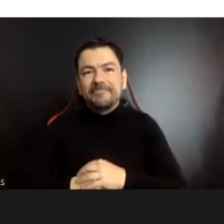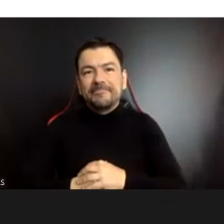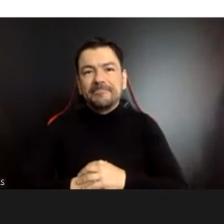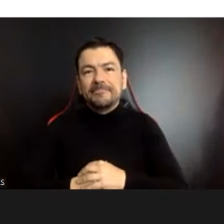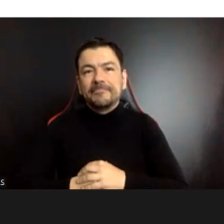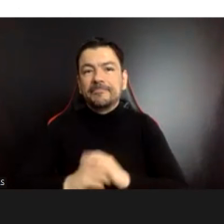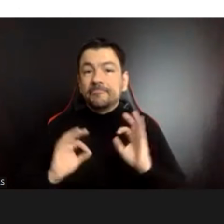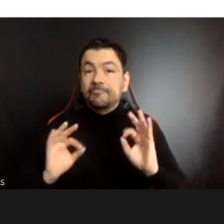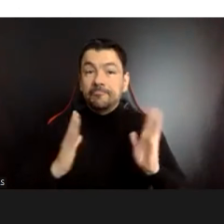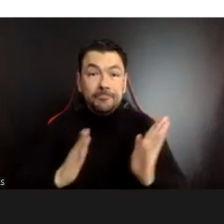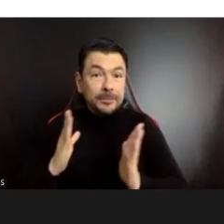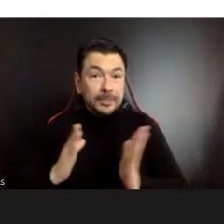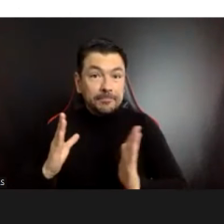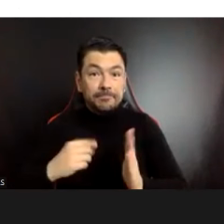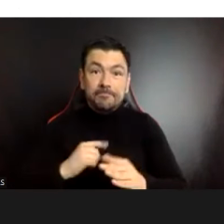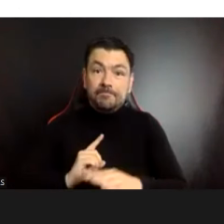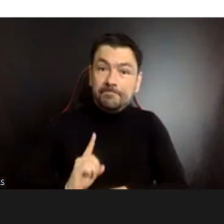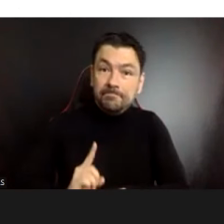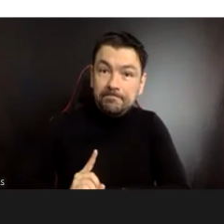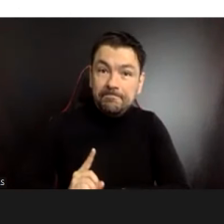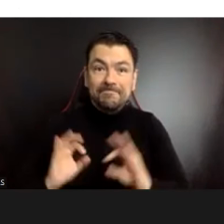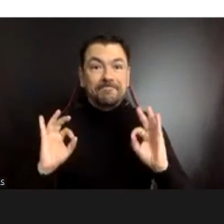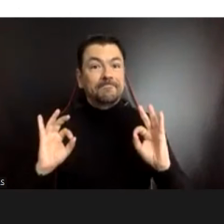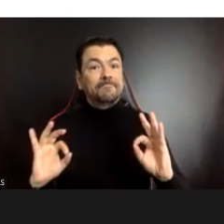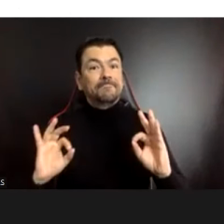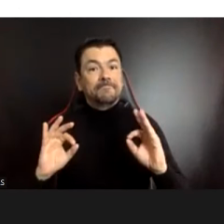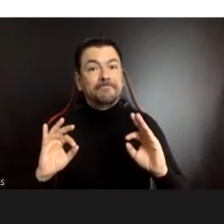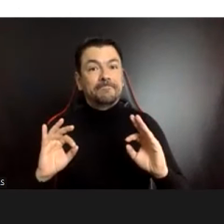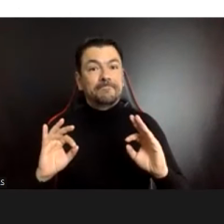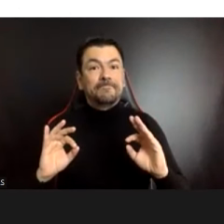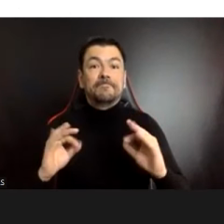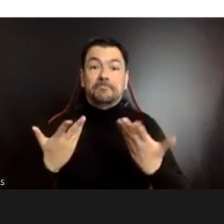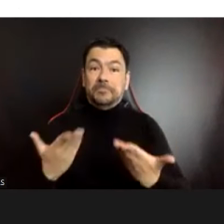de dirigirme a ustedes. Permítanme, les comparto mis diapositivas.